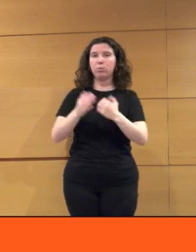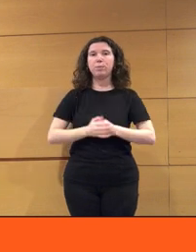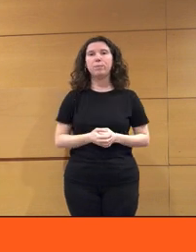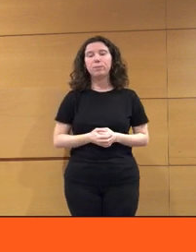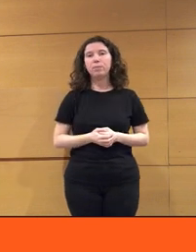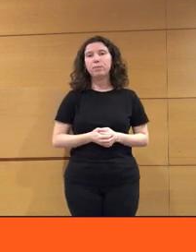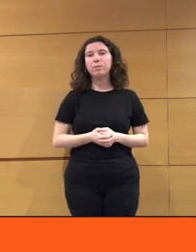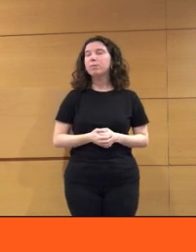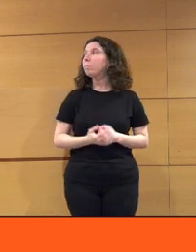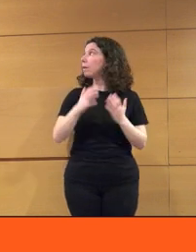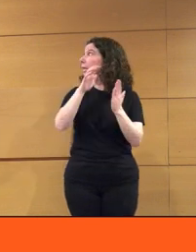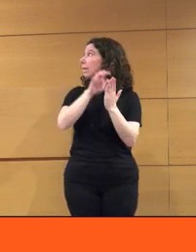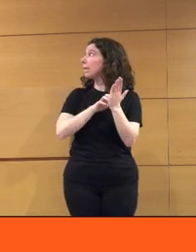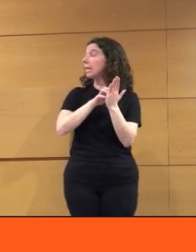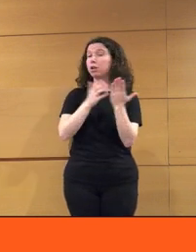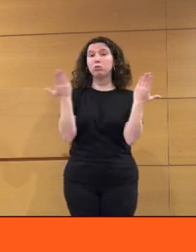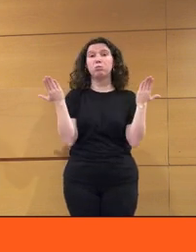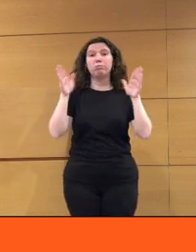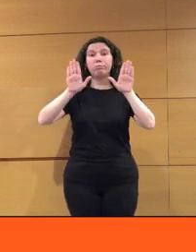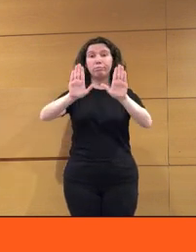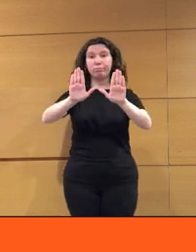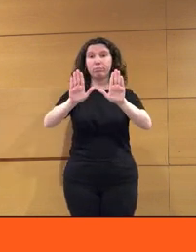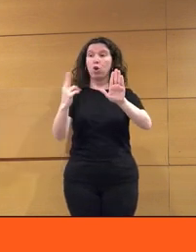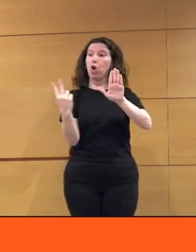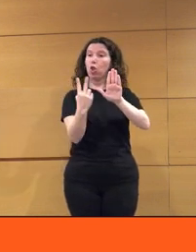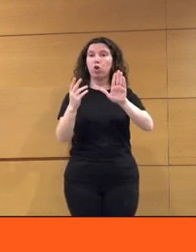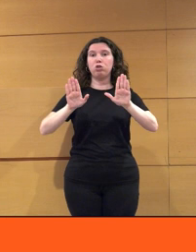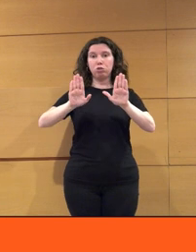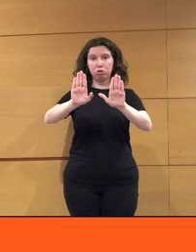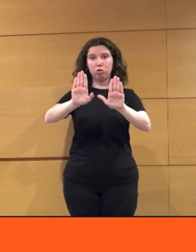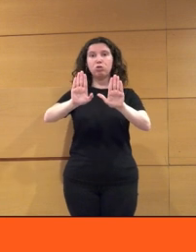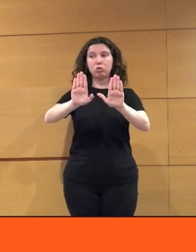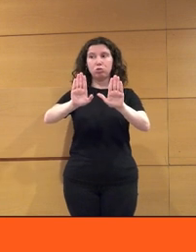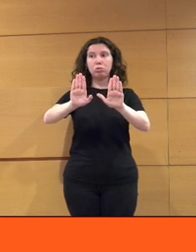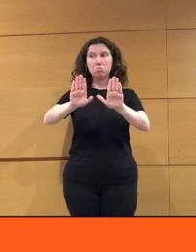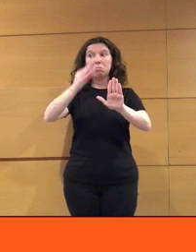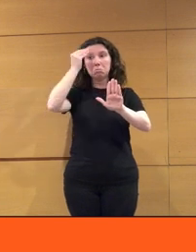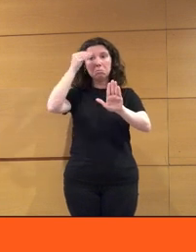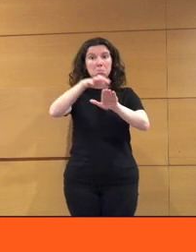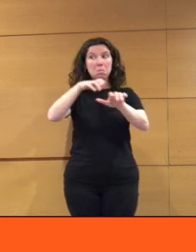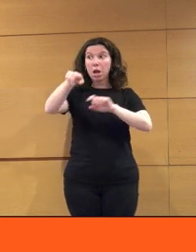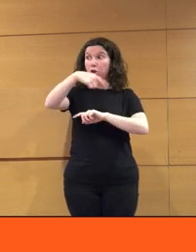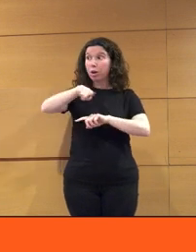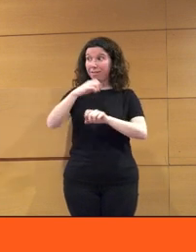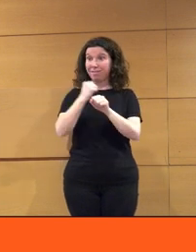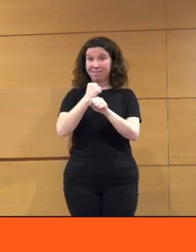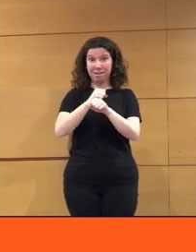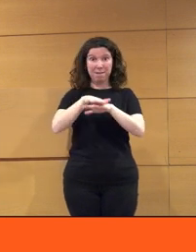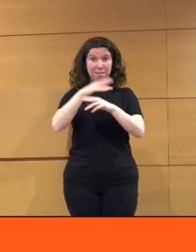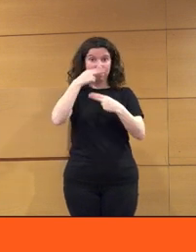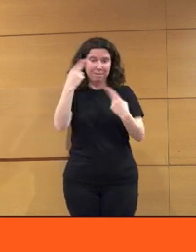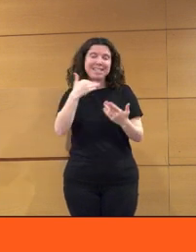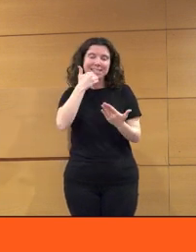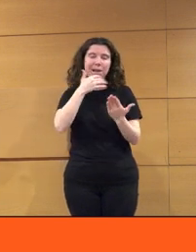Aquí tenemos dos textos, y para entender lo que significa un texto complejo, supongo que muchos de vosotros, sobre todo trabajando en la administración pública, sabéis lo que es un